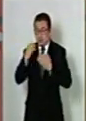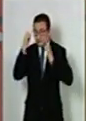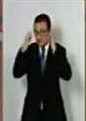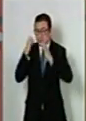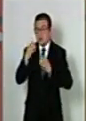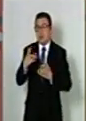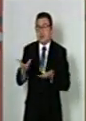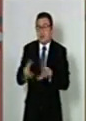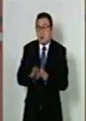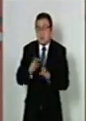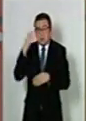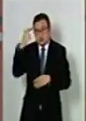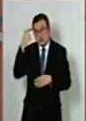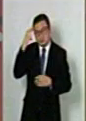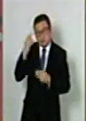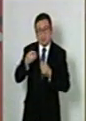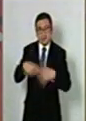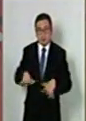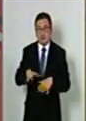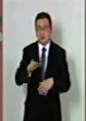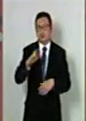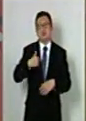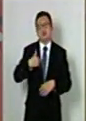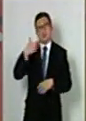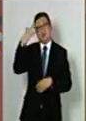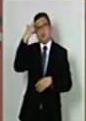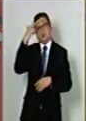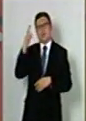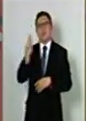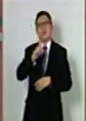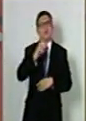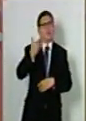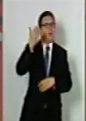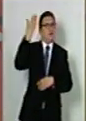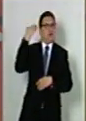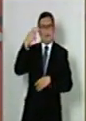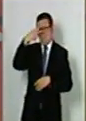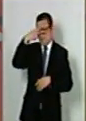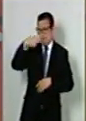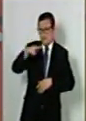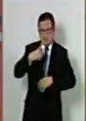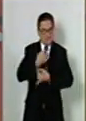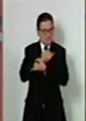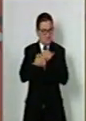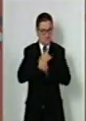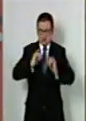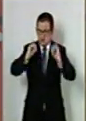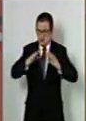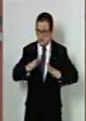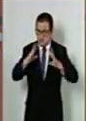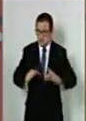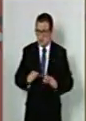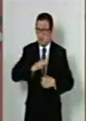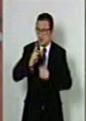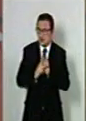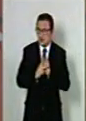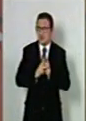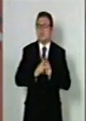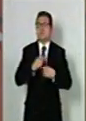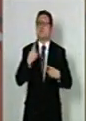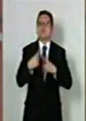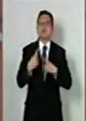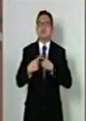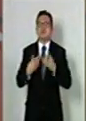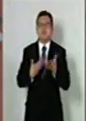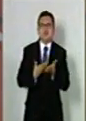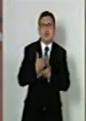aquel México independiente, cuando nace la nación, fue inmediatamente intervenido por quienes